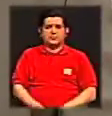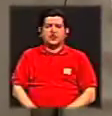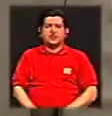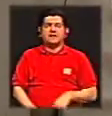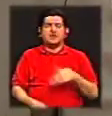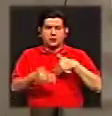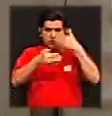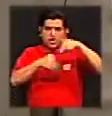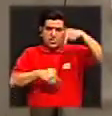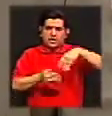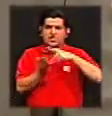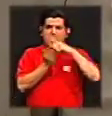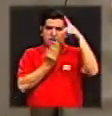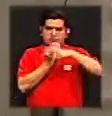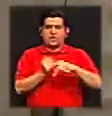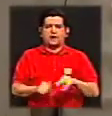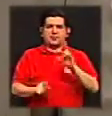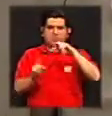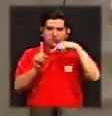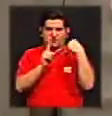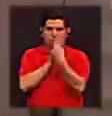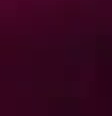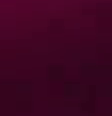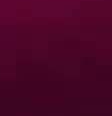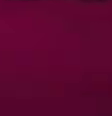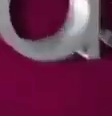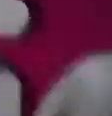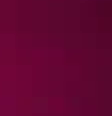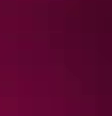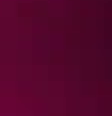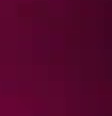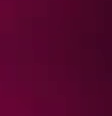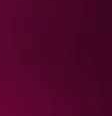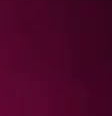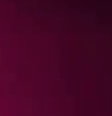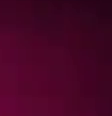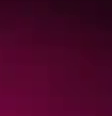unos segundos aquí en su programa Puntos de Vista. No se vayan.